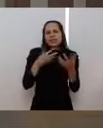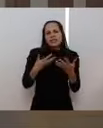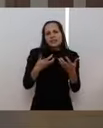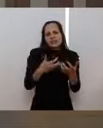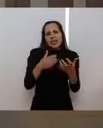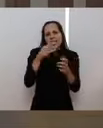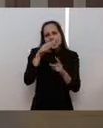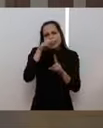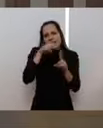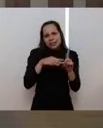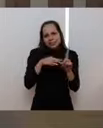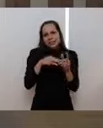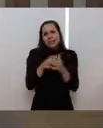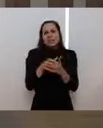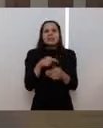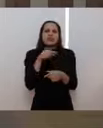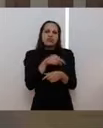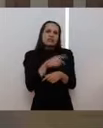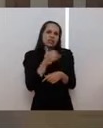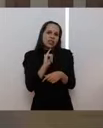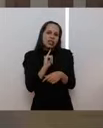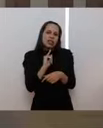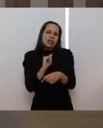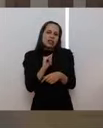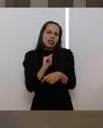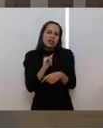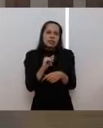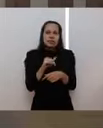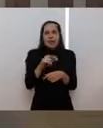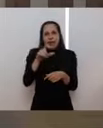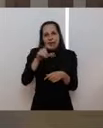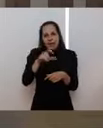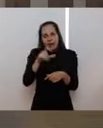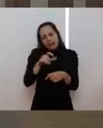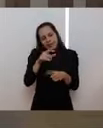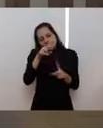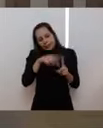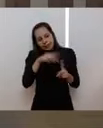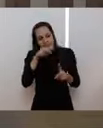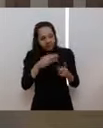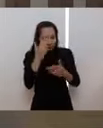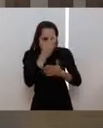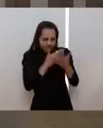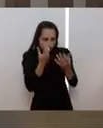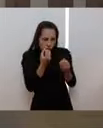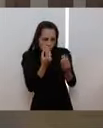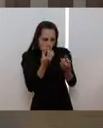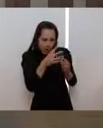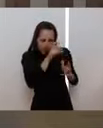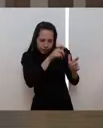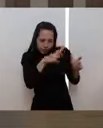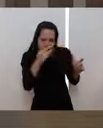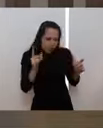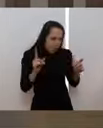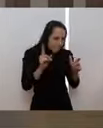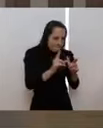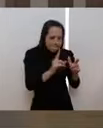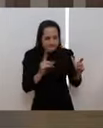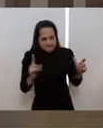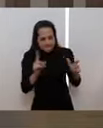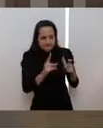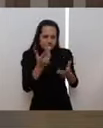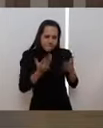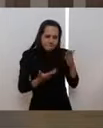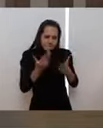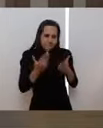través de uno de los convenios que ya existe tenemos que evaluar esa capacidad instalada para ver si se puede recibir o no a pesar de que exista el